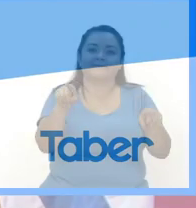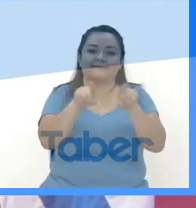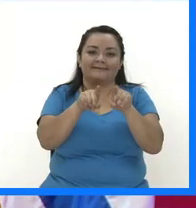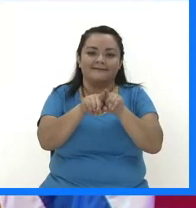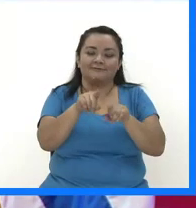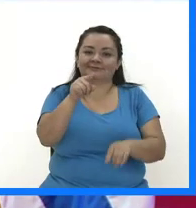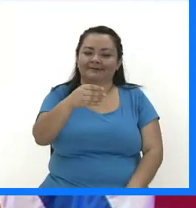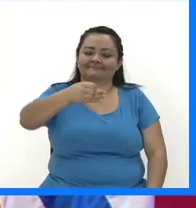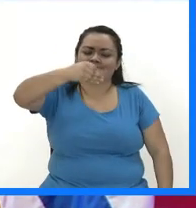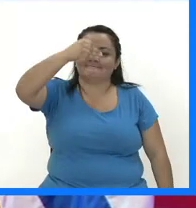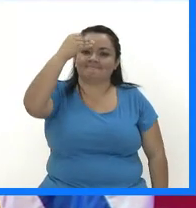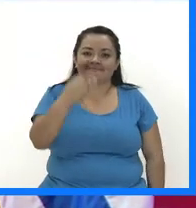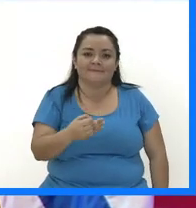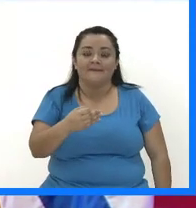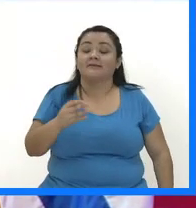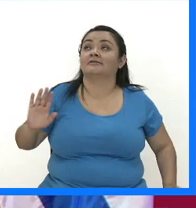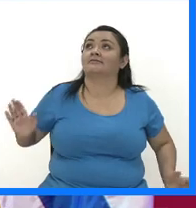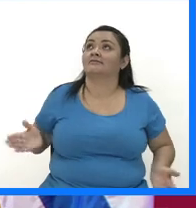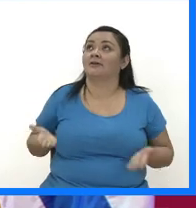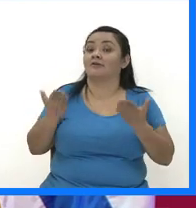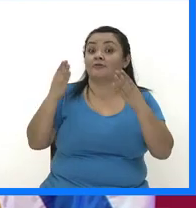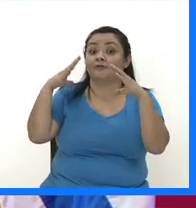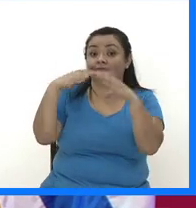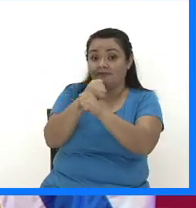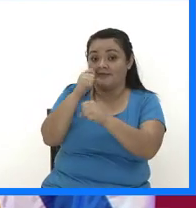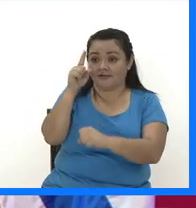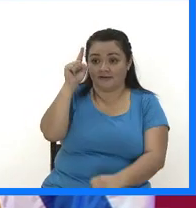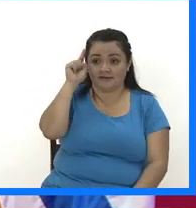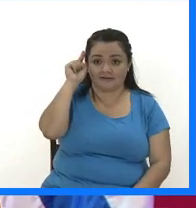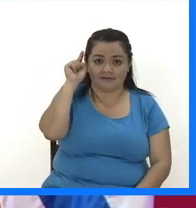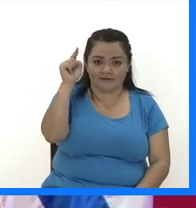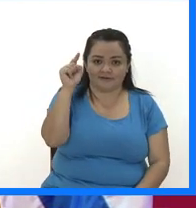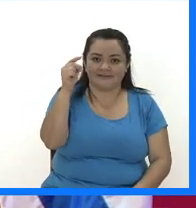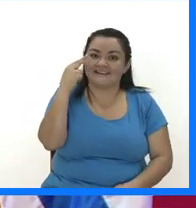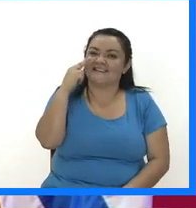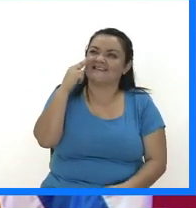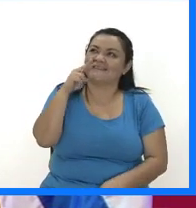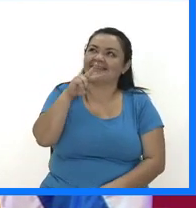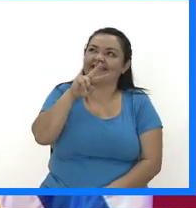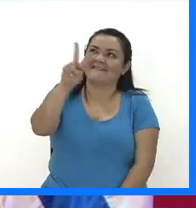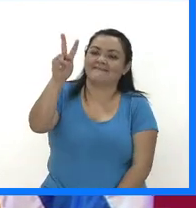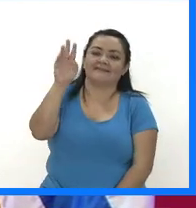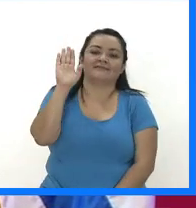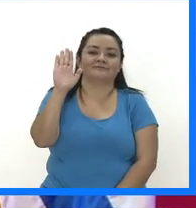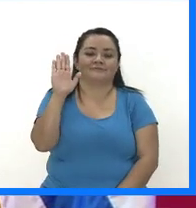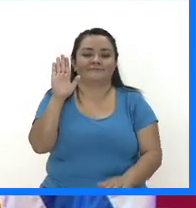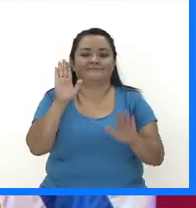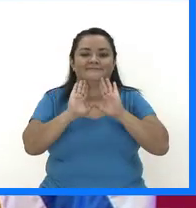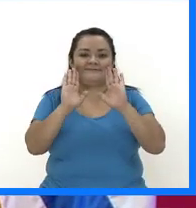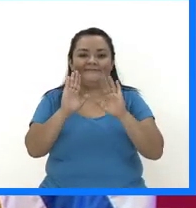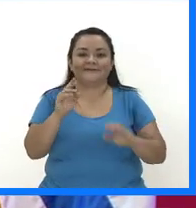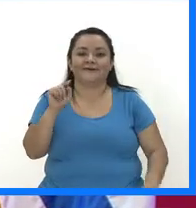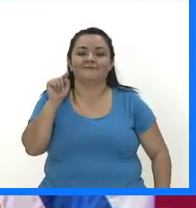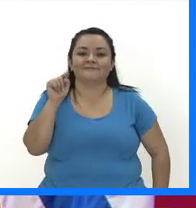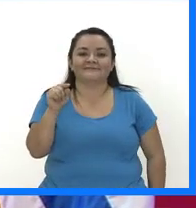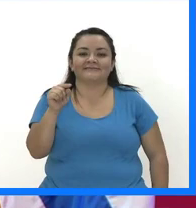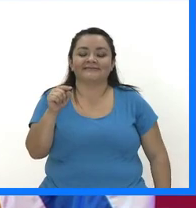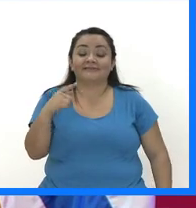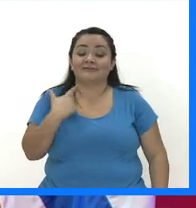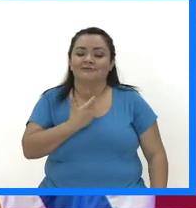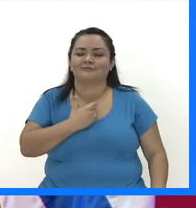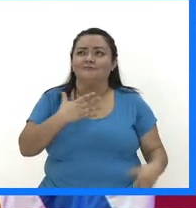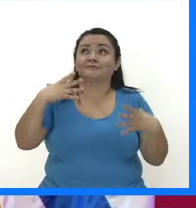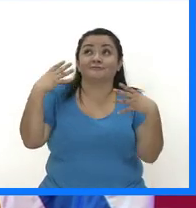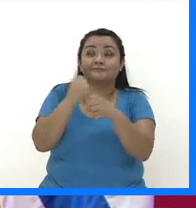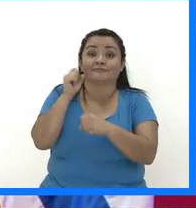pónganse en las manos de dios y vea sus maravillas a ver repítelo conmigo pongámonos